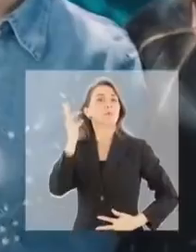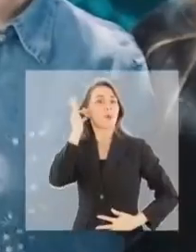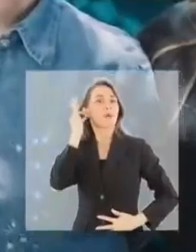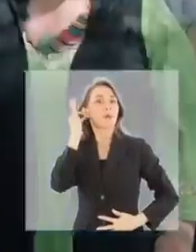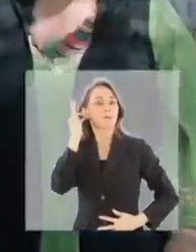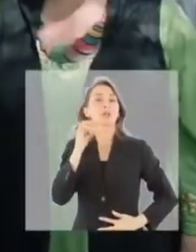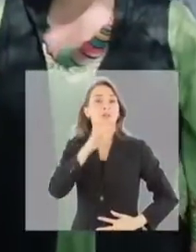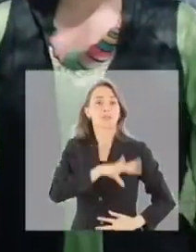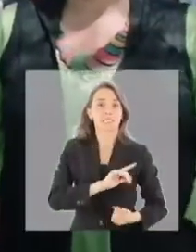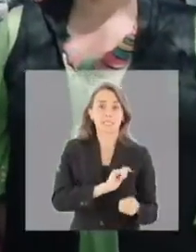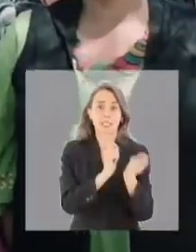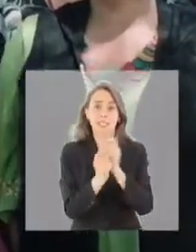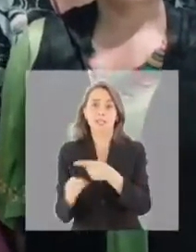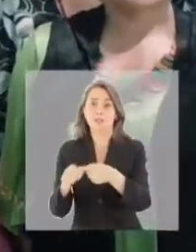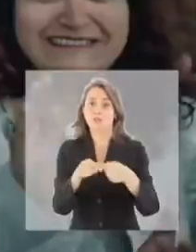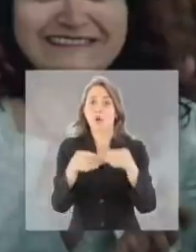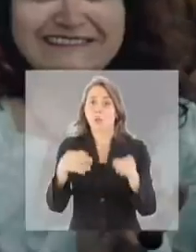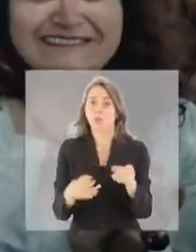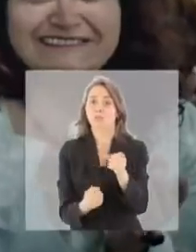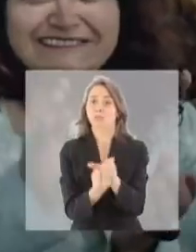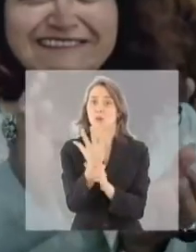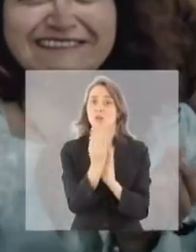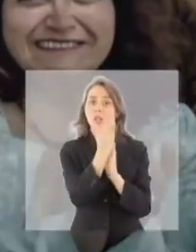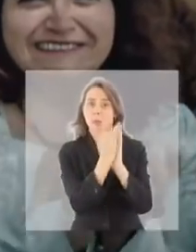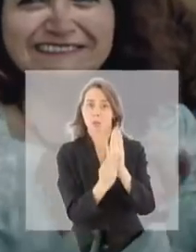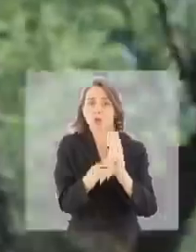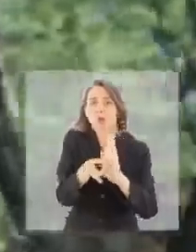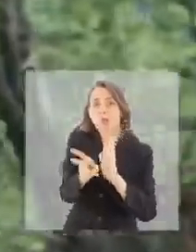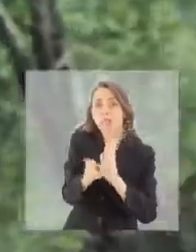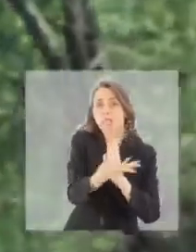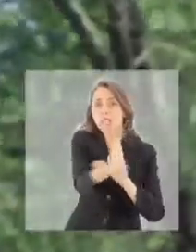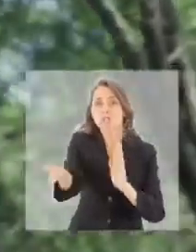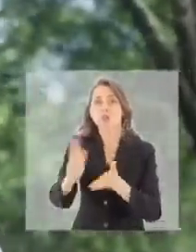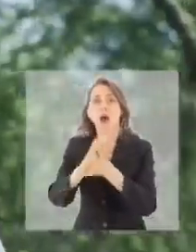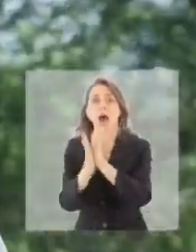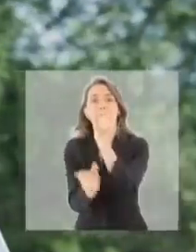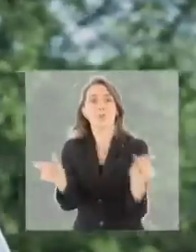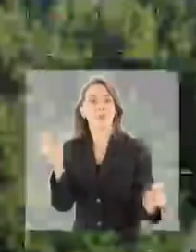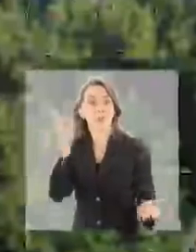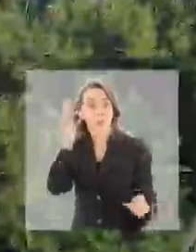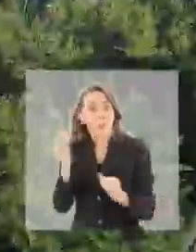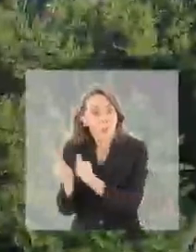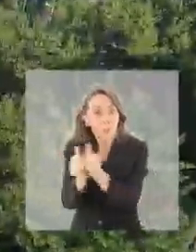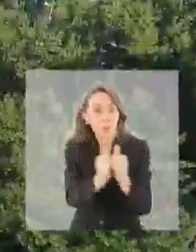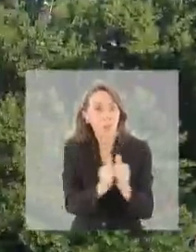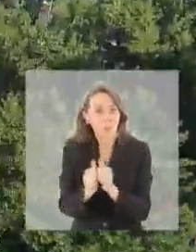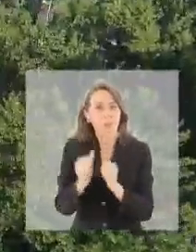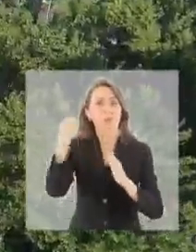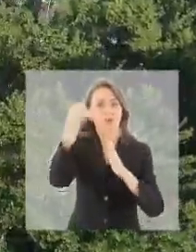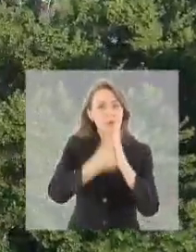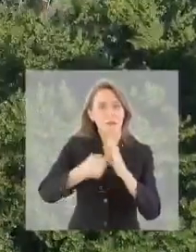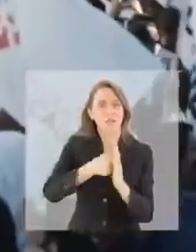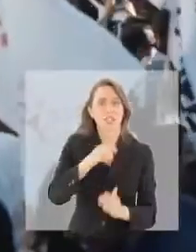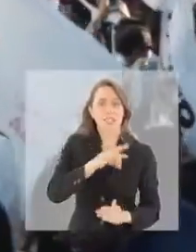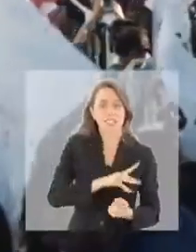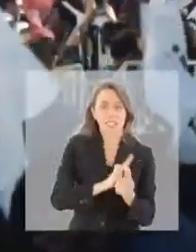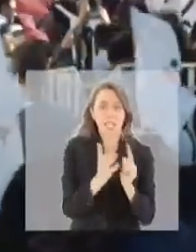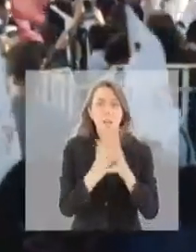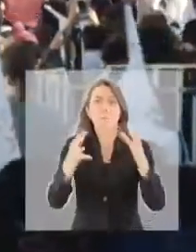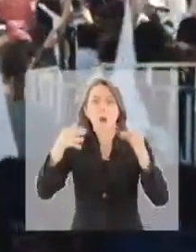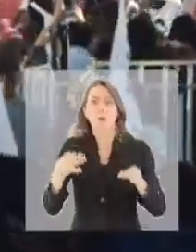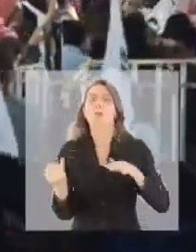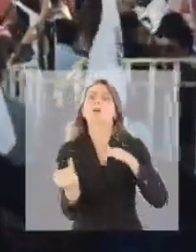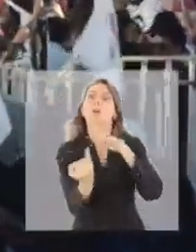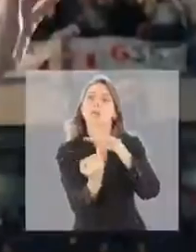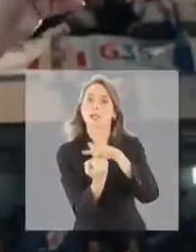debe convertirse en una sociedad justa y moderna, en derechos para todas las mujeres. Juntos lucharemos por un Chile más